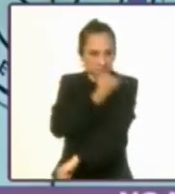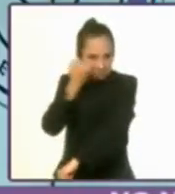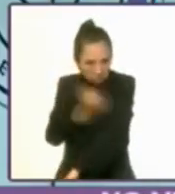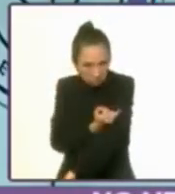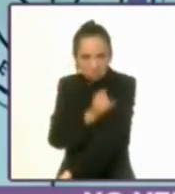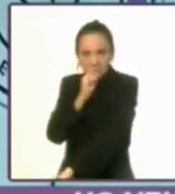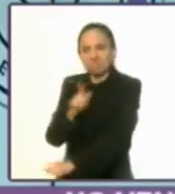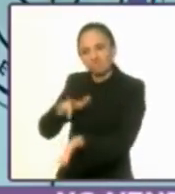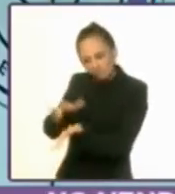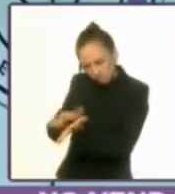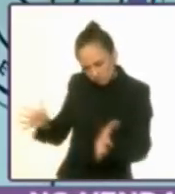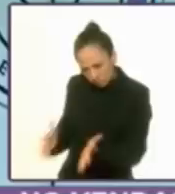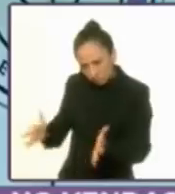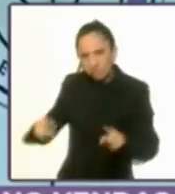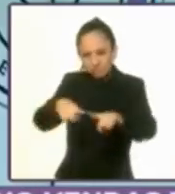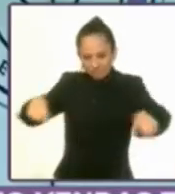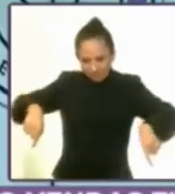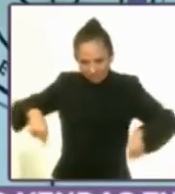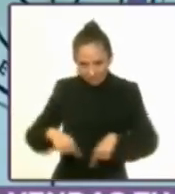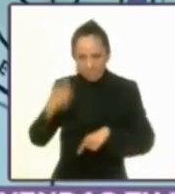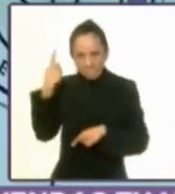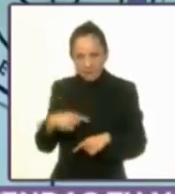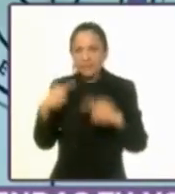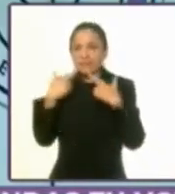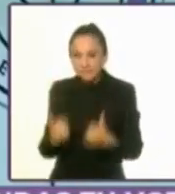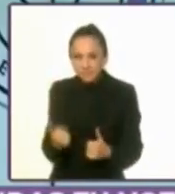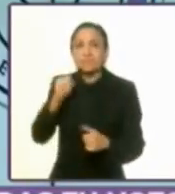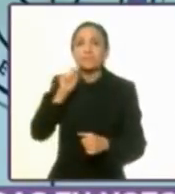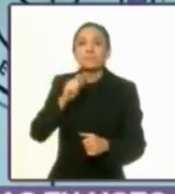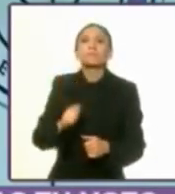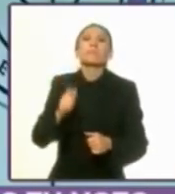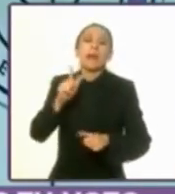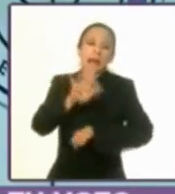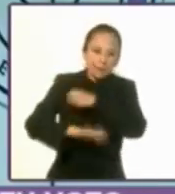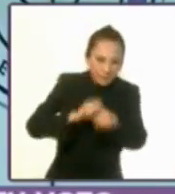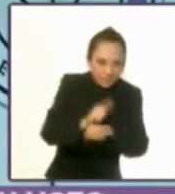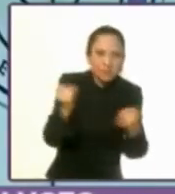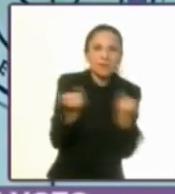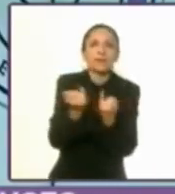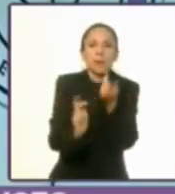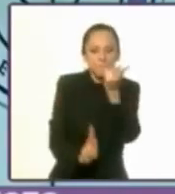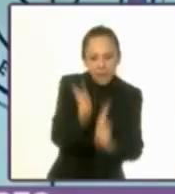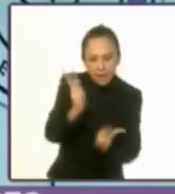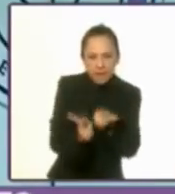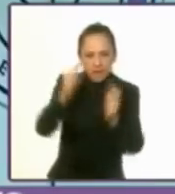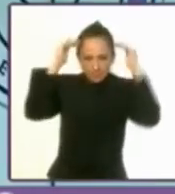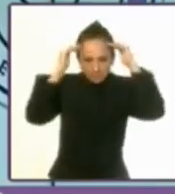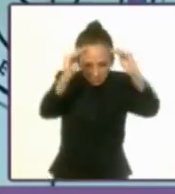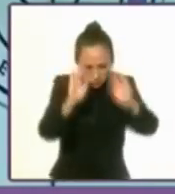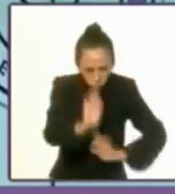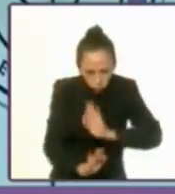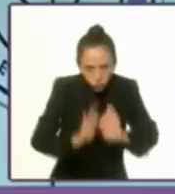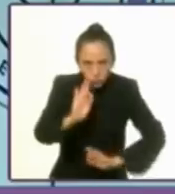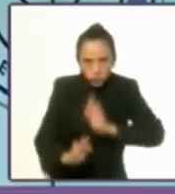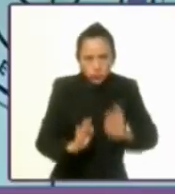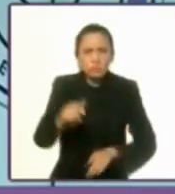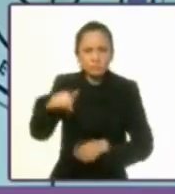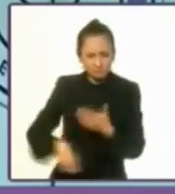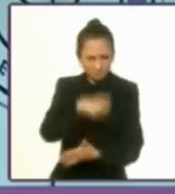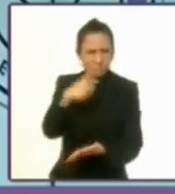granjas cunícolas granjas o invernaderos nuestra ciudad ha sido una ciudad productiva por muchos años